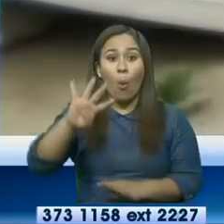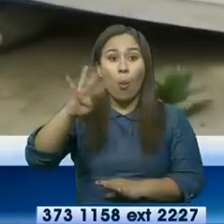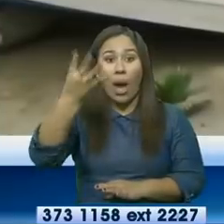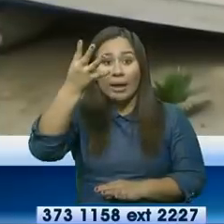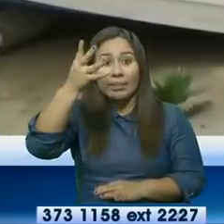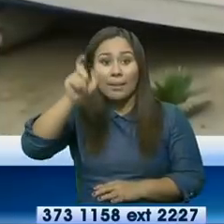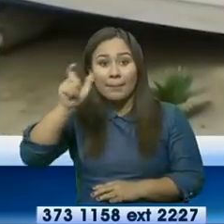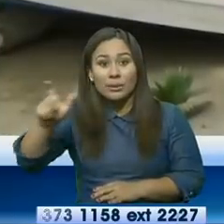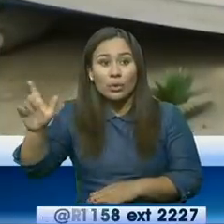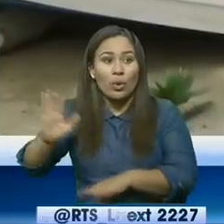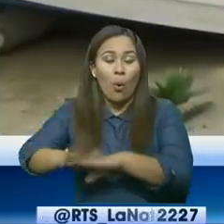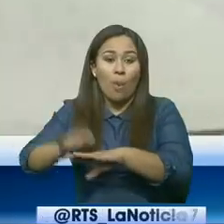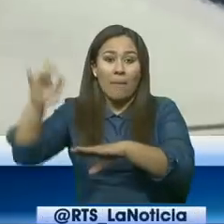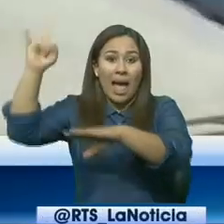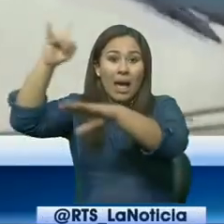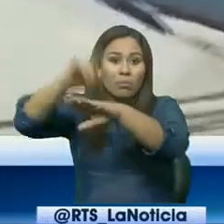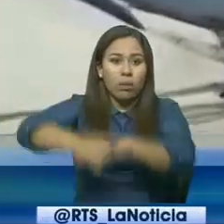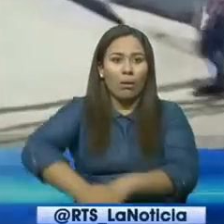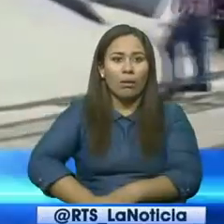accidente aéreo